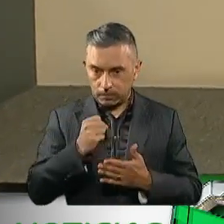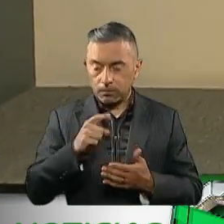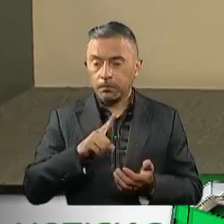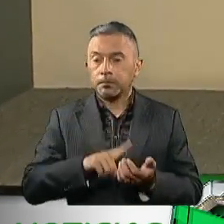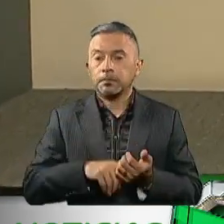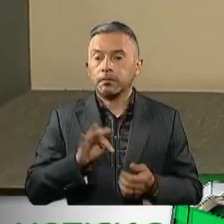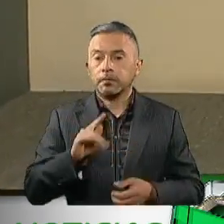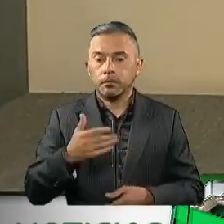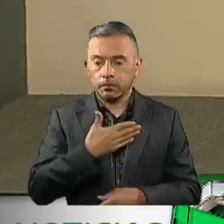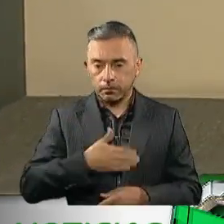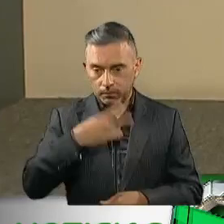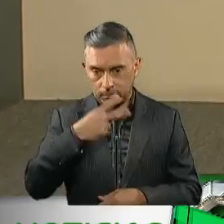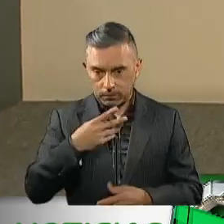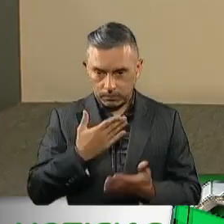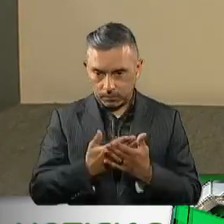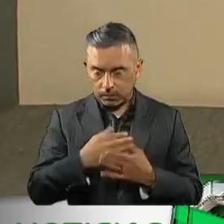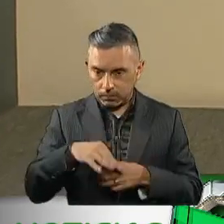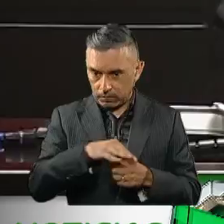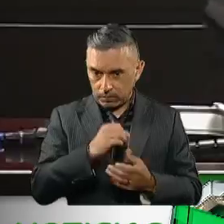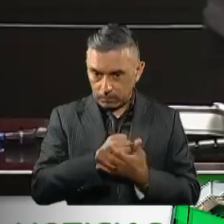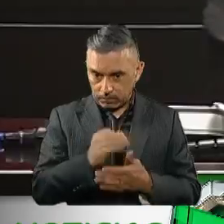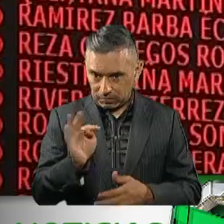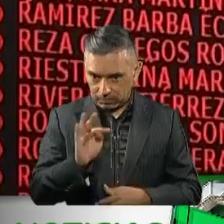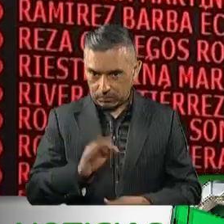Federal. Vamos a conocer los detalles.